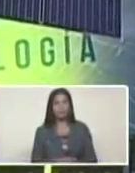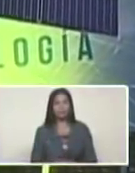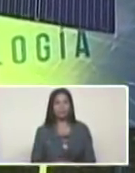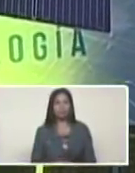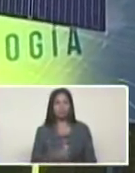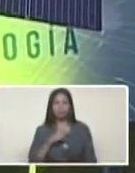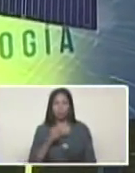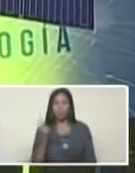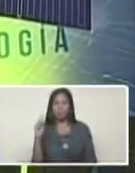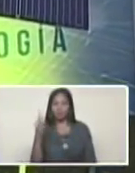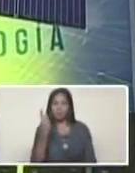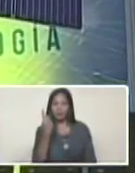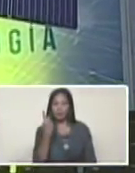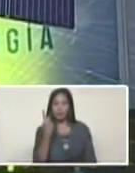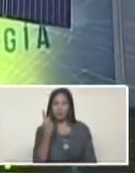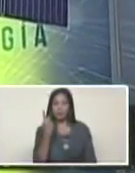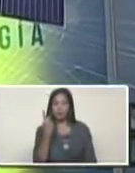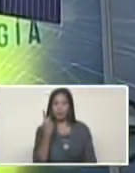lo primero